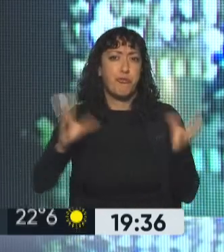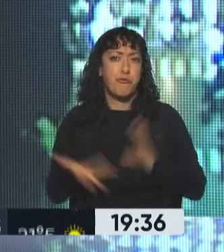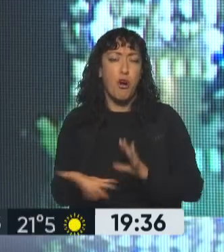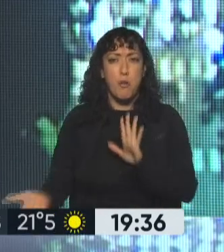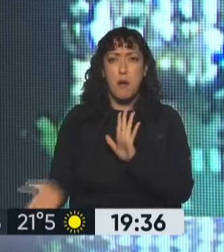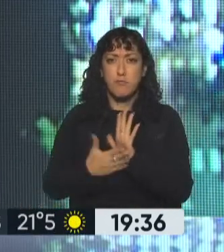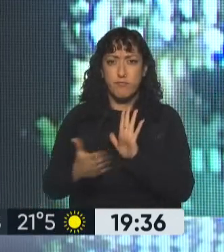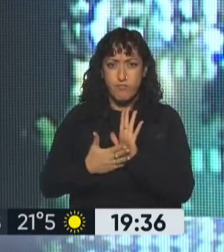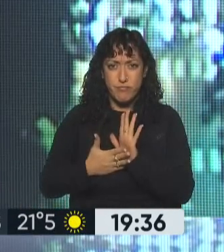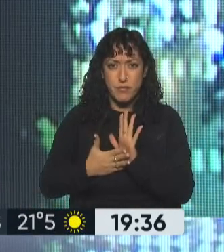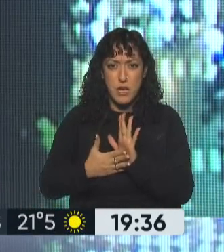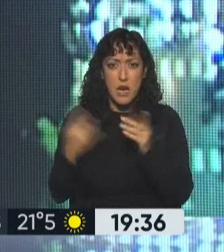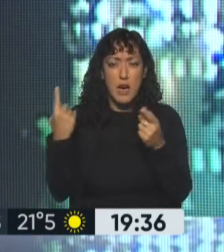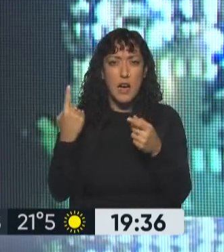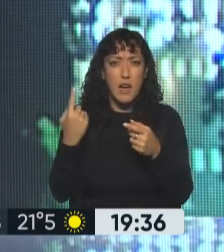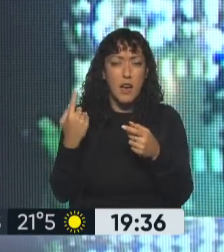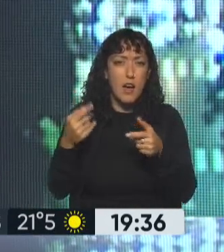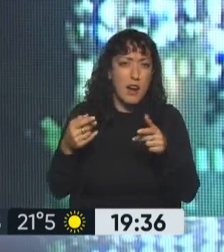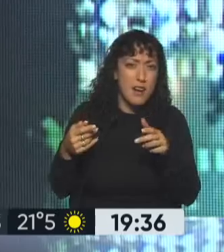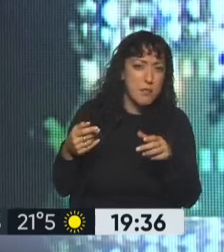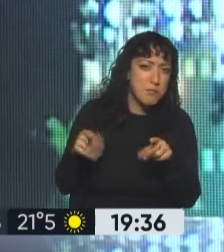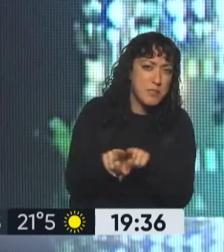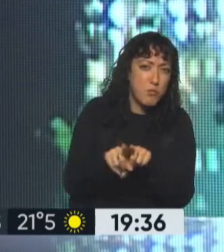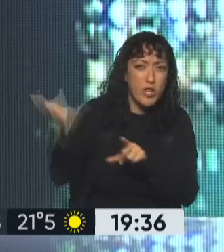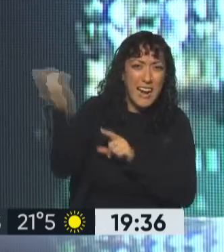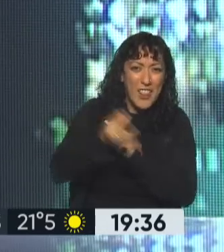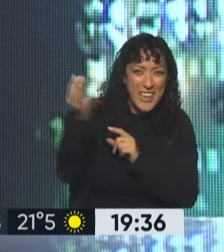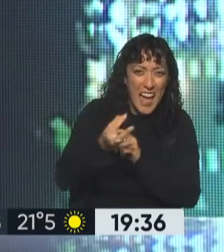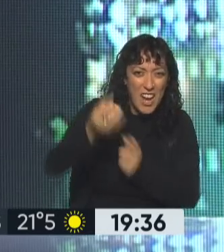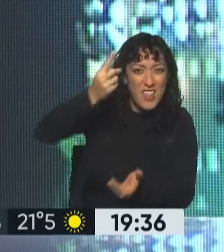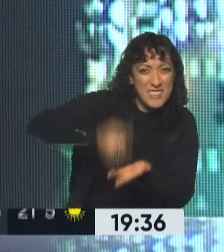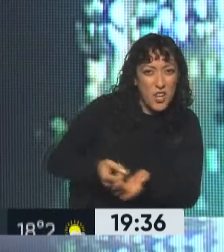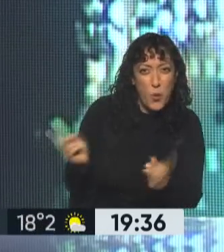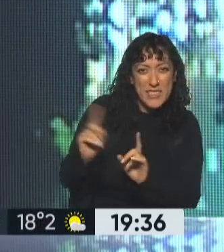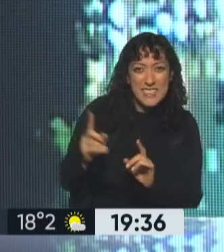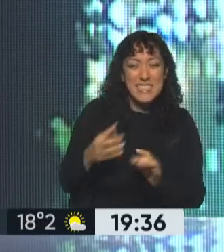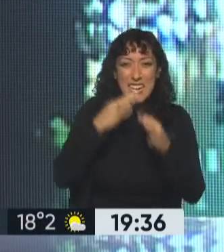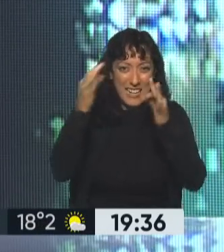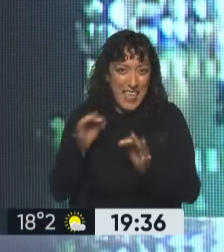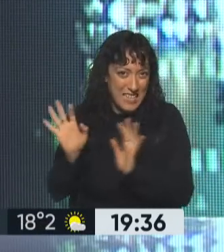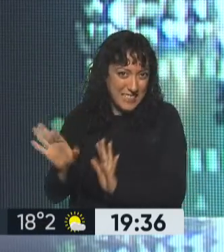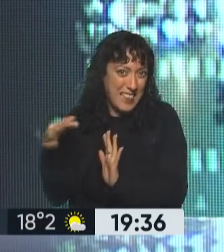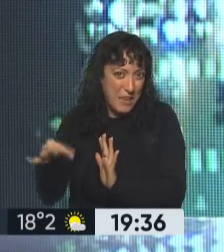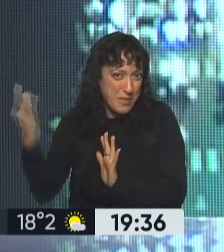amparo y no vía un recurso extraordinario, que era lo que hubiese correspondido. Y